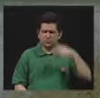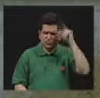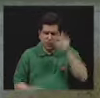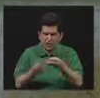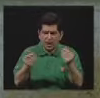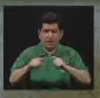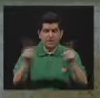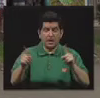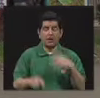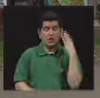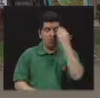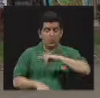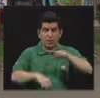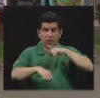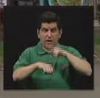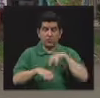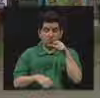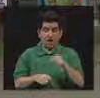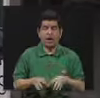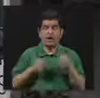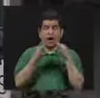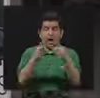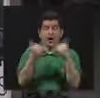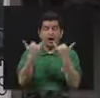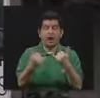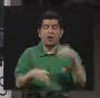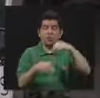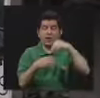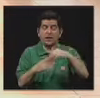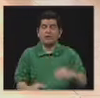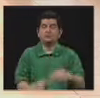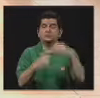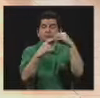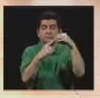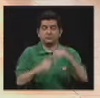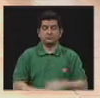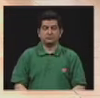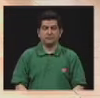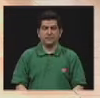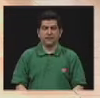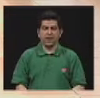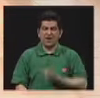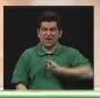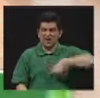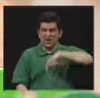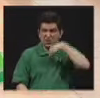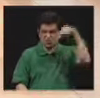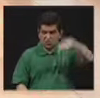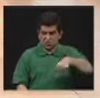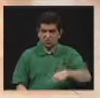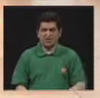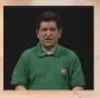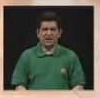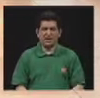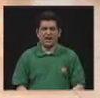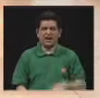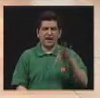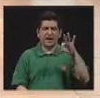natural, poco a poco convirtió al turismo en una de sus principales fuentes de ingresos. Bueno, nosotros llegamos a Fortuna